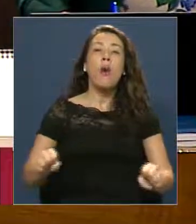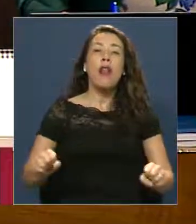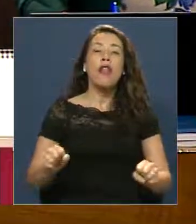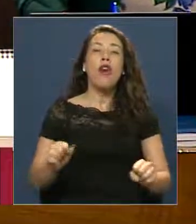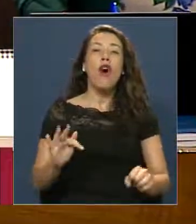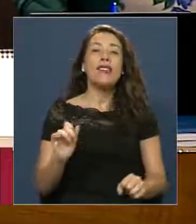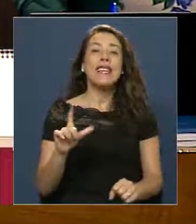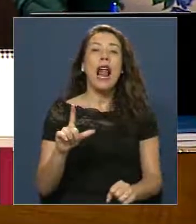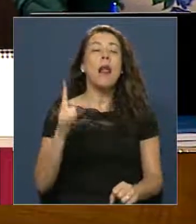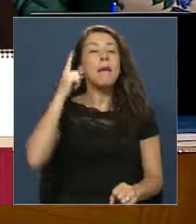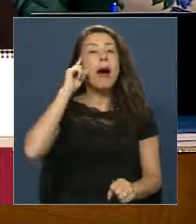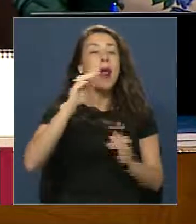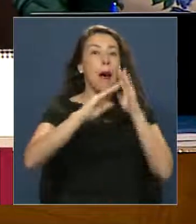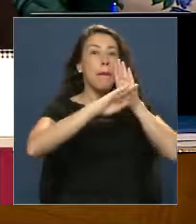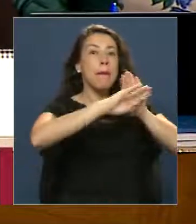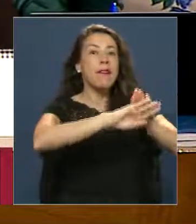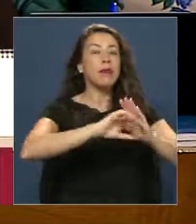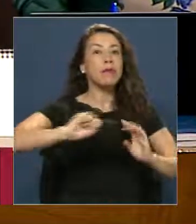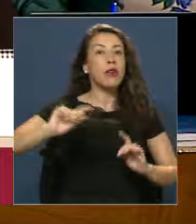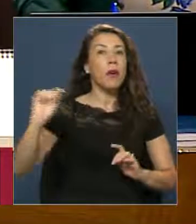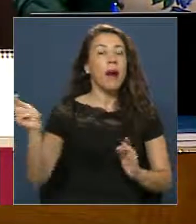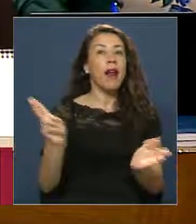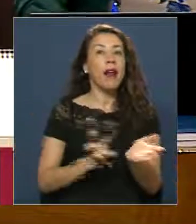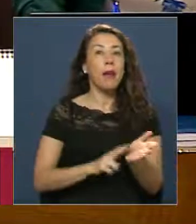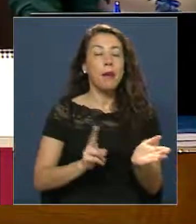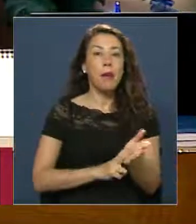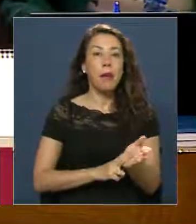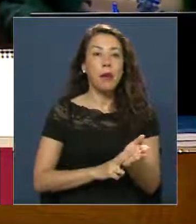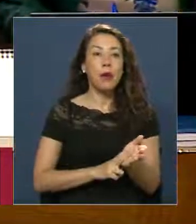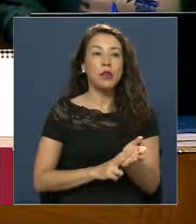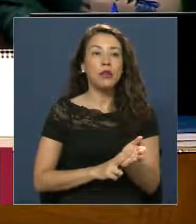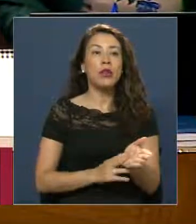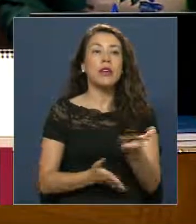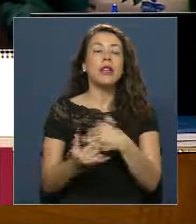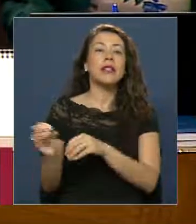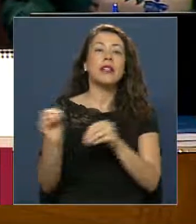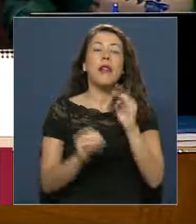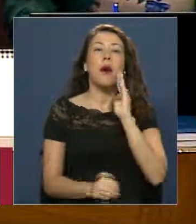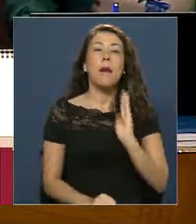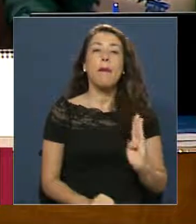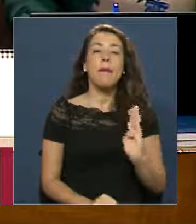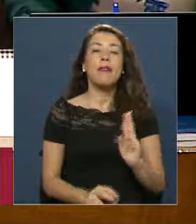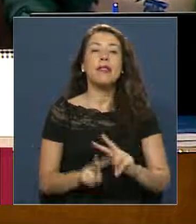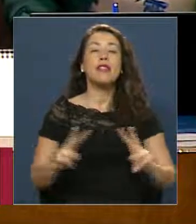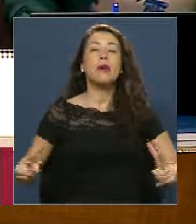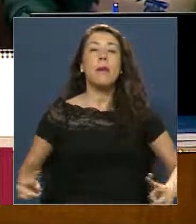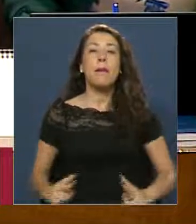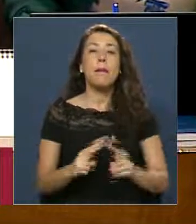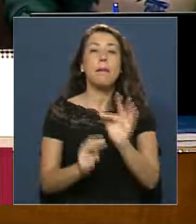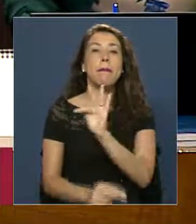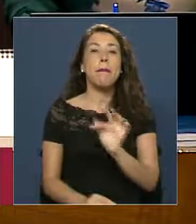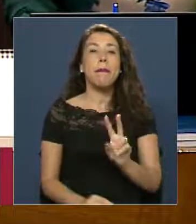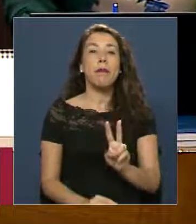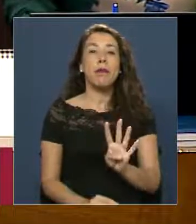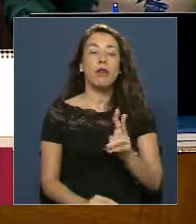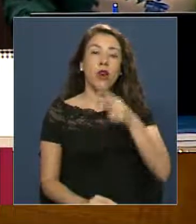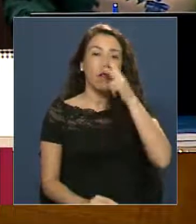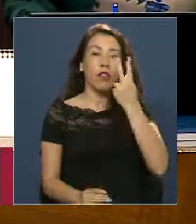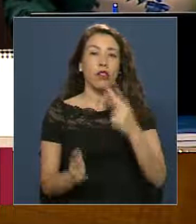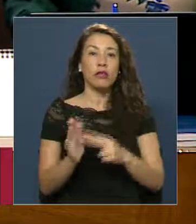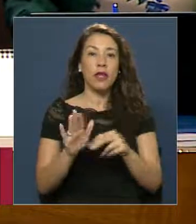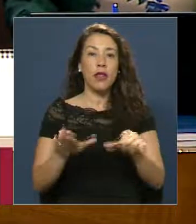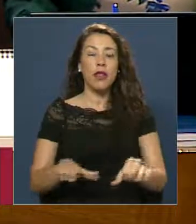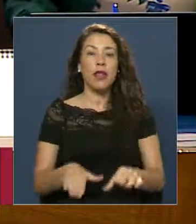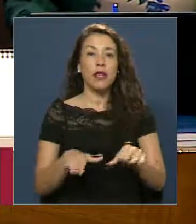para prevenir la erosión de las bases imponibles y el traslado de beneficios hecha en París, Francia, el 24 de noviembre del